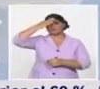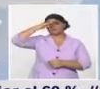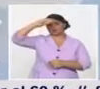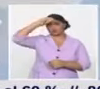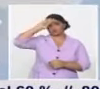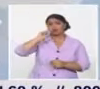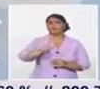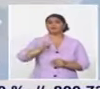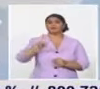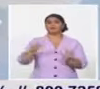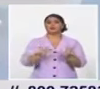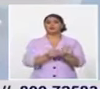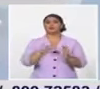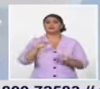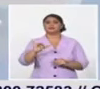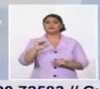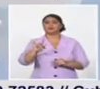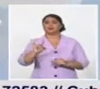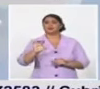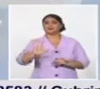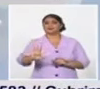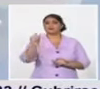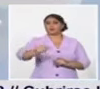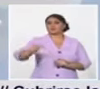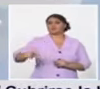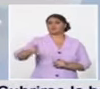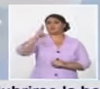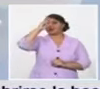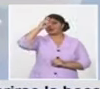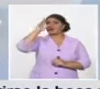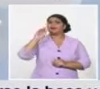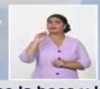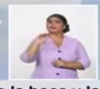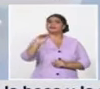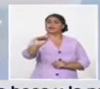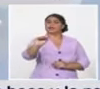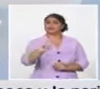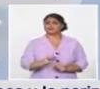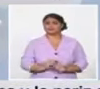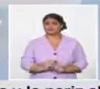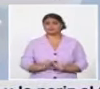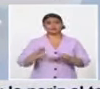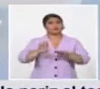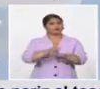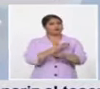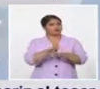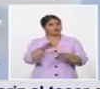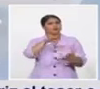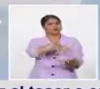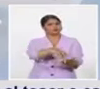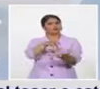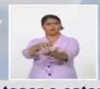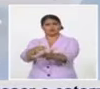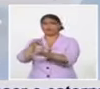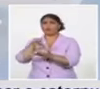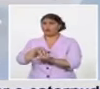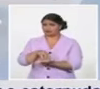22.795 pacientes ingresados en el día de hoy, como siempre digo, en hospitales, en centros de aislamiento, una cifra